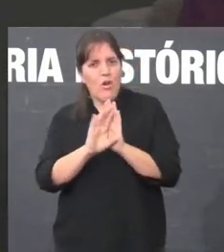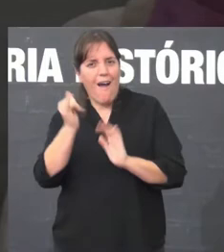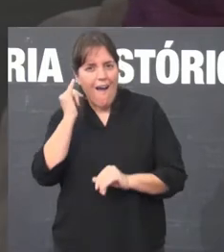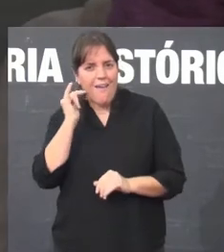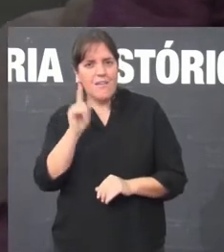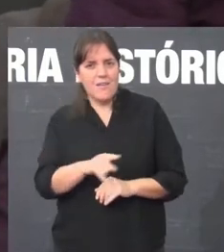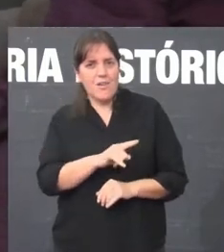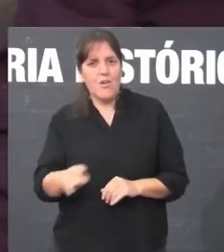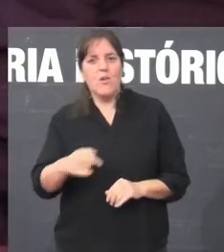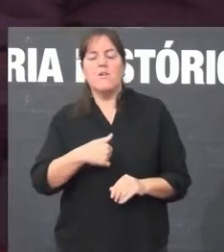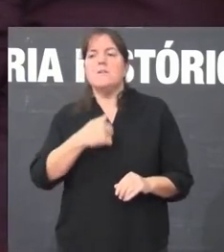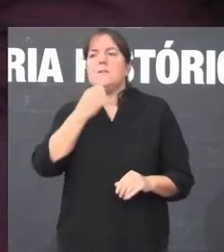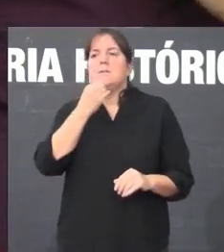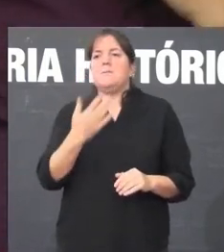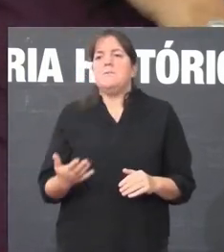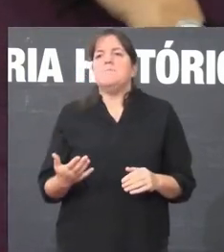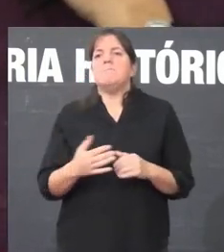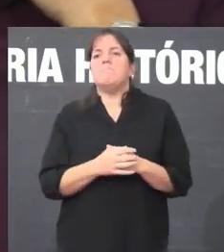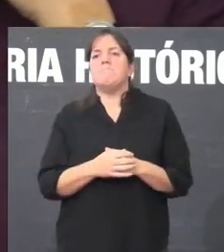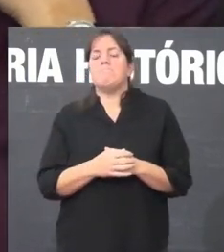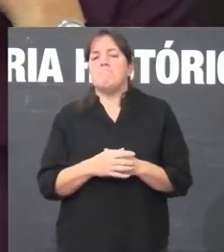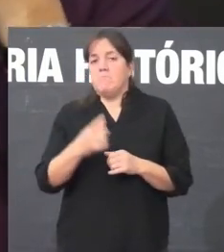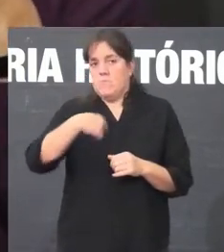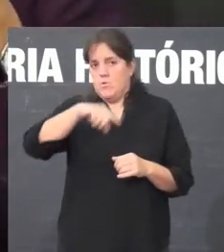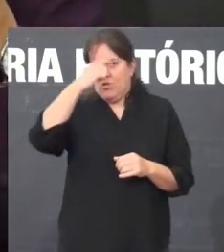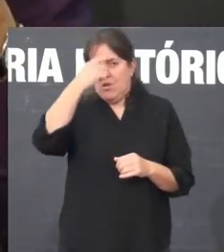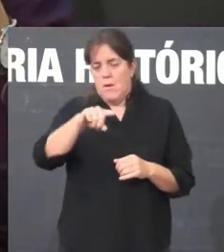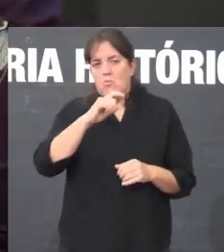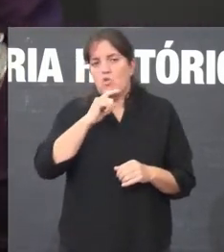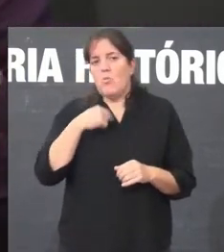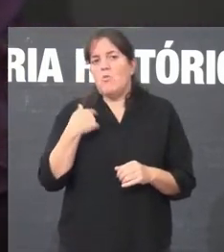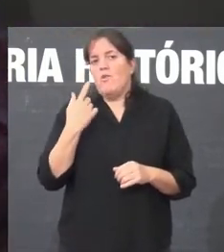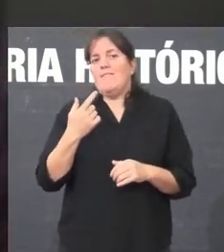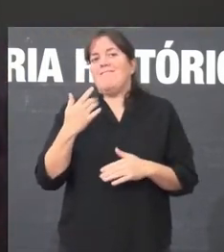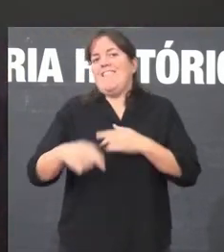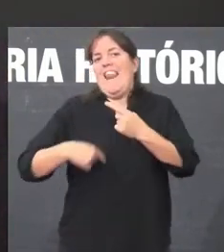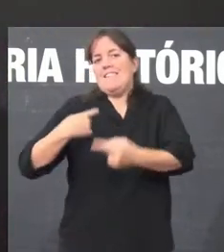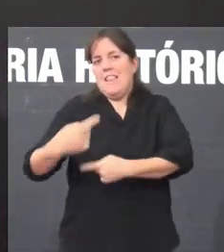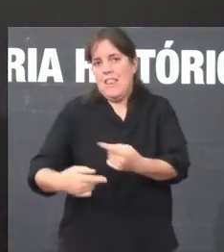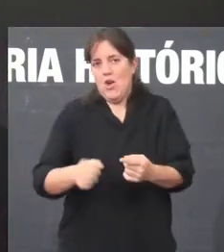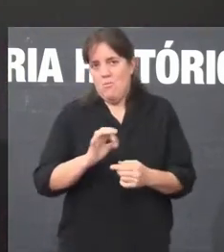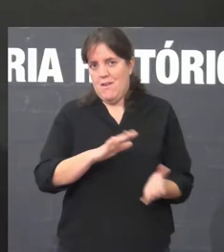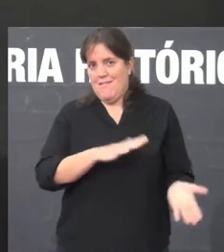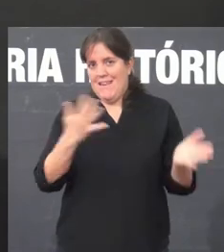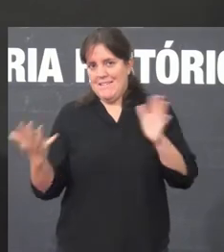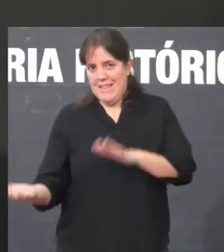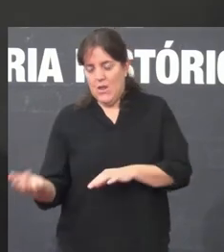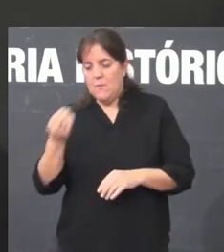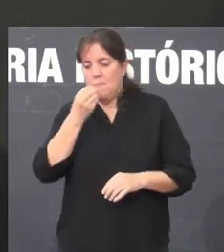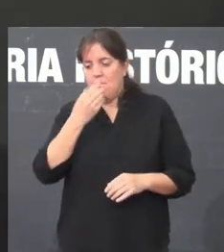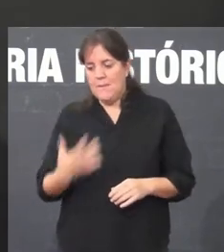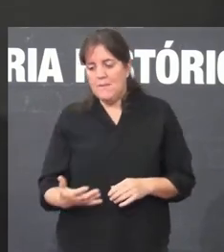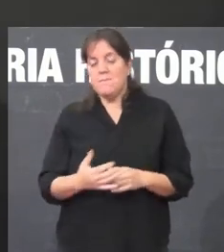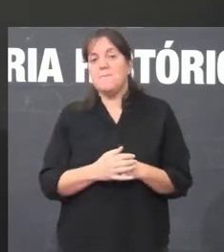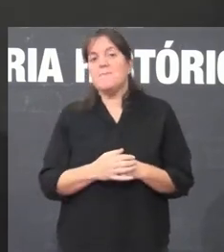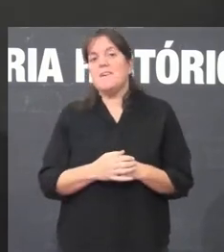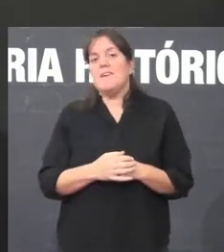bueno, todos sabemos cómo fue la transición, que no es como la cuentan, porque evidentemente había